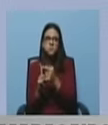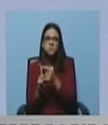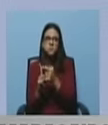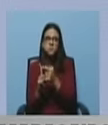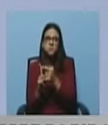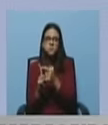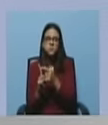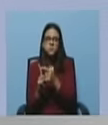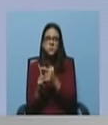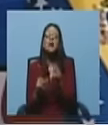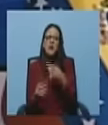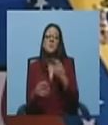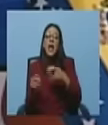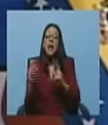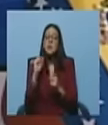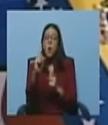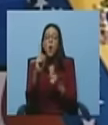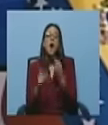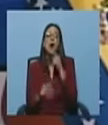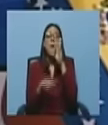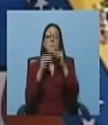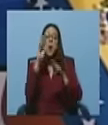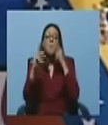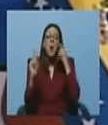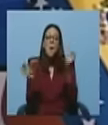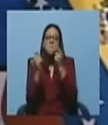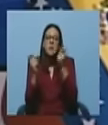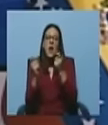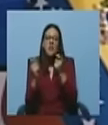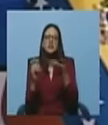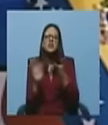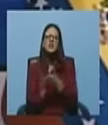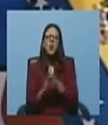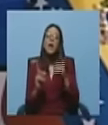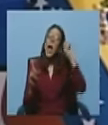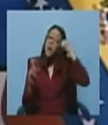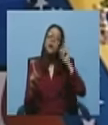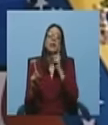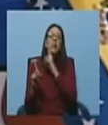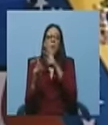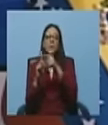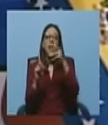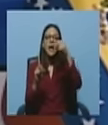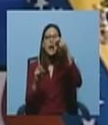seguramente él va a salir a decir, Juan Pablo Guanipa, solo te voy a decir algo, recuerda un nombre, Napoleón.